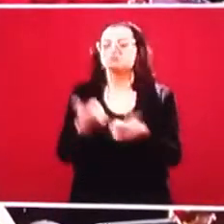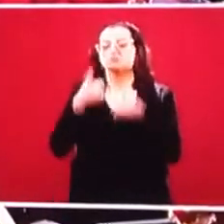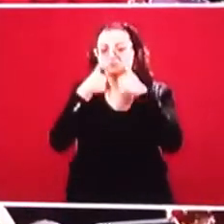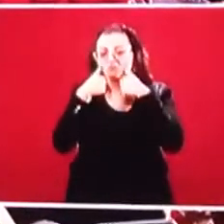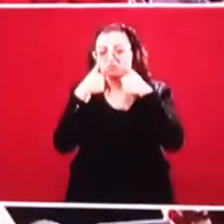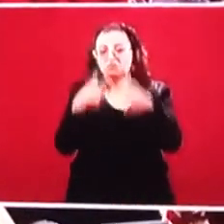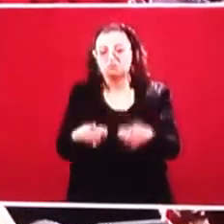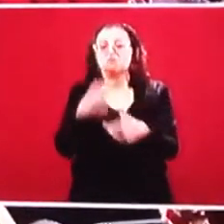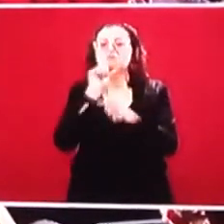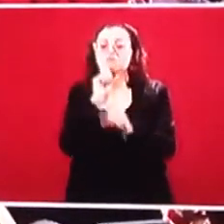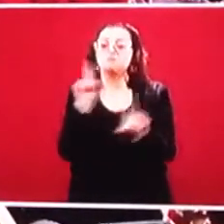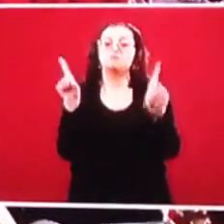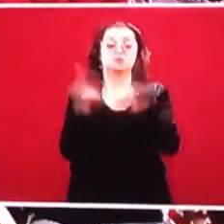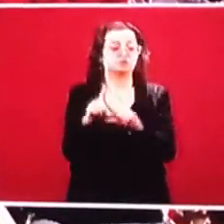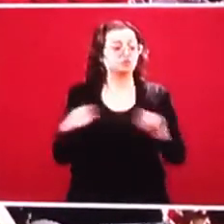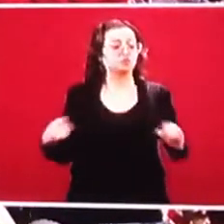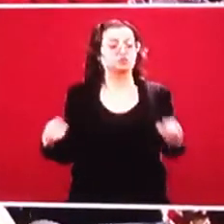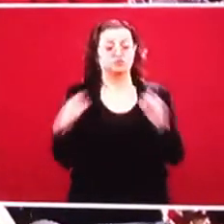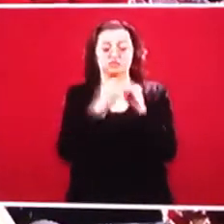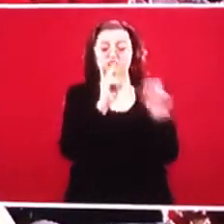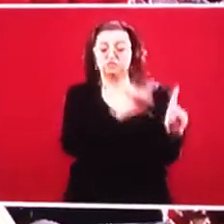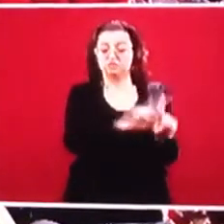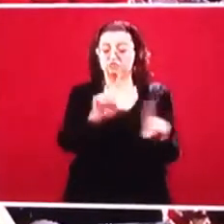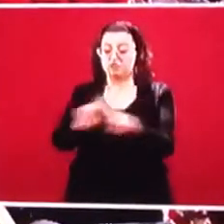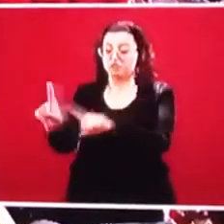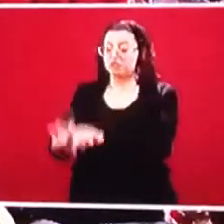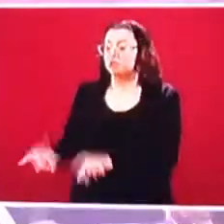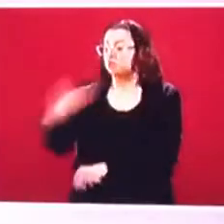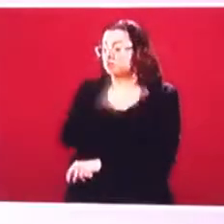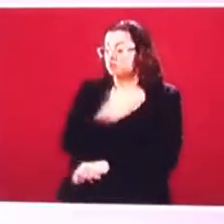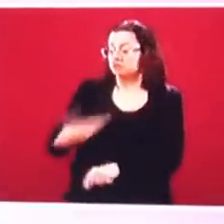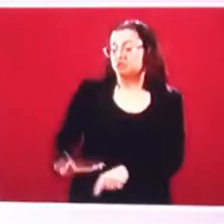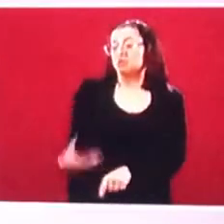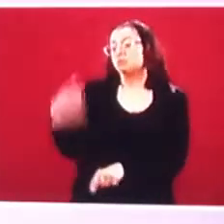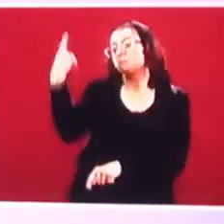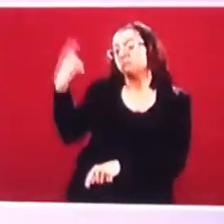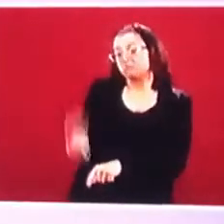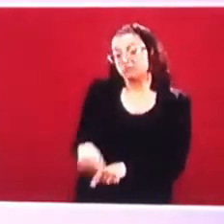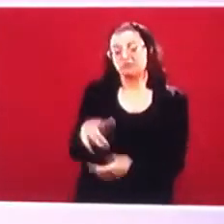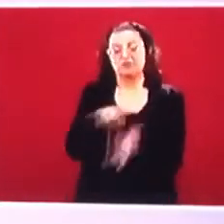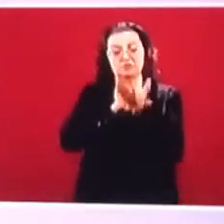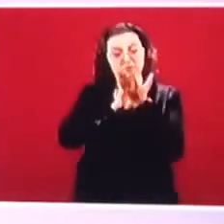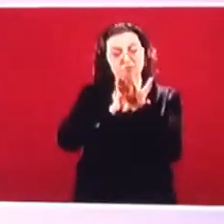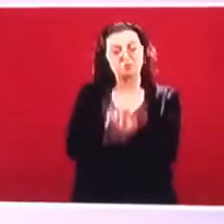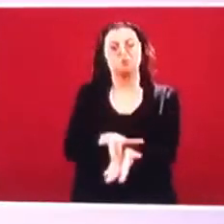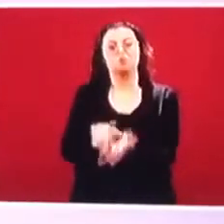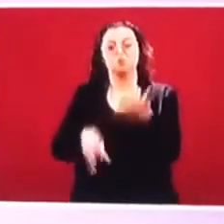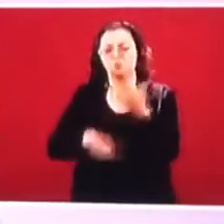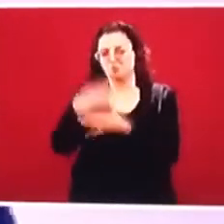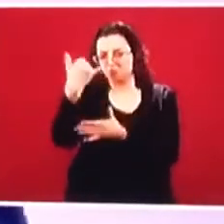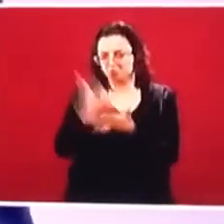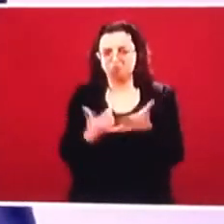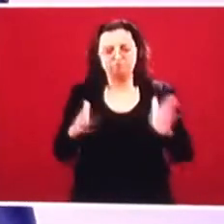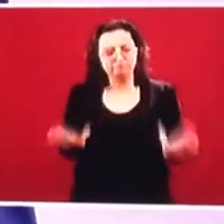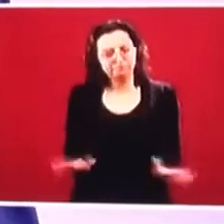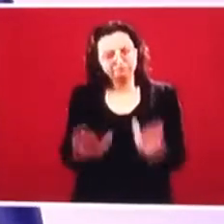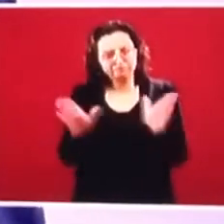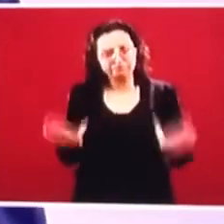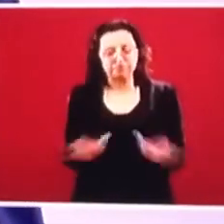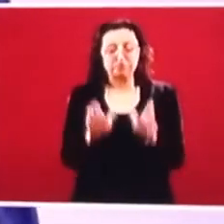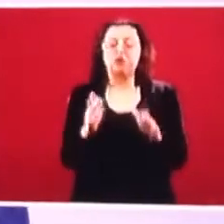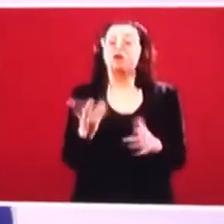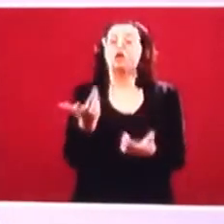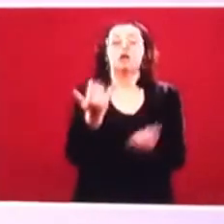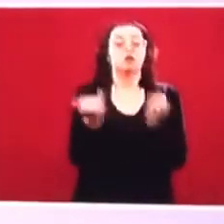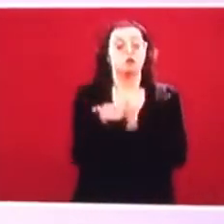vean. Y si usted no me ha visto, pues simplemente si está por YouTube, pues suscríbase, toque la